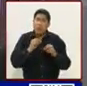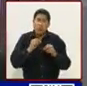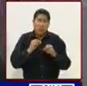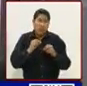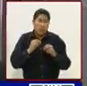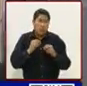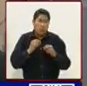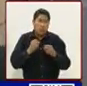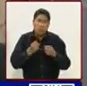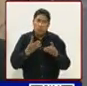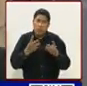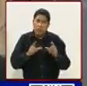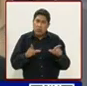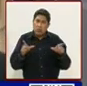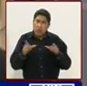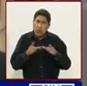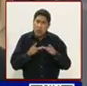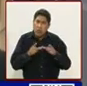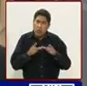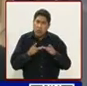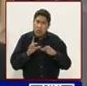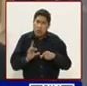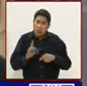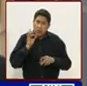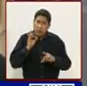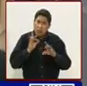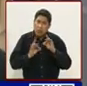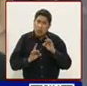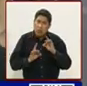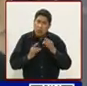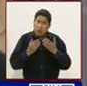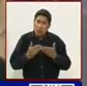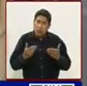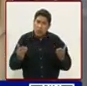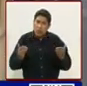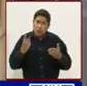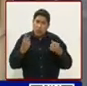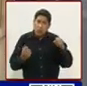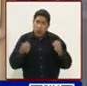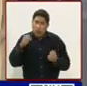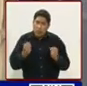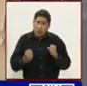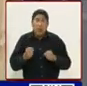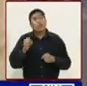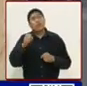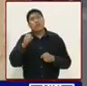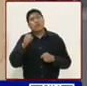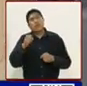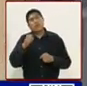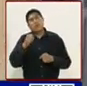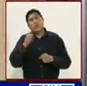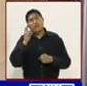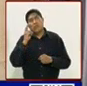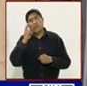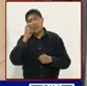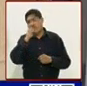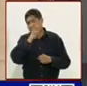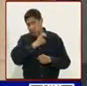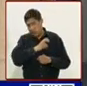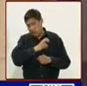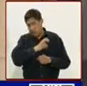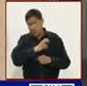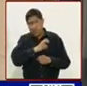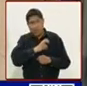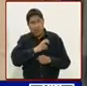momento los varios lugares donde, bueno, se encontraron autopartes, incluso un vehículo. Eso es lo que extraña mucho a la